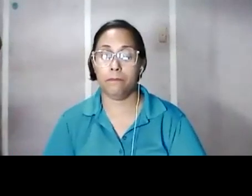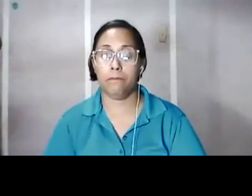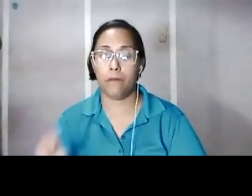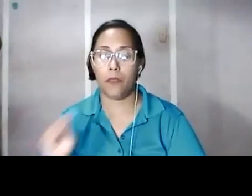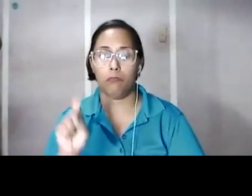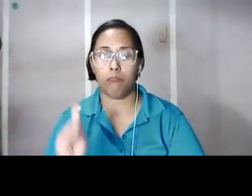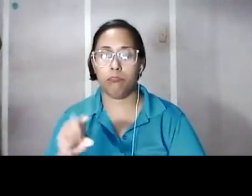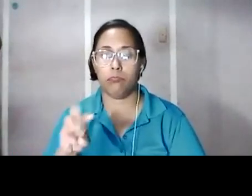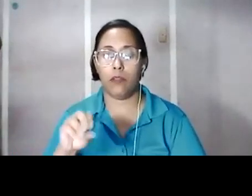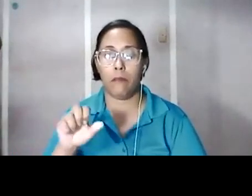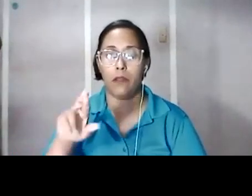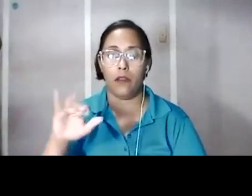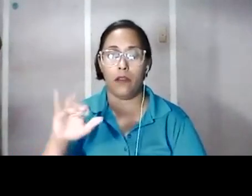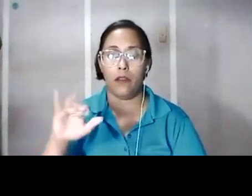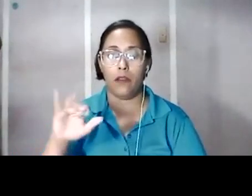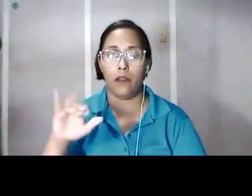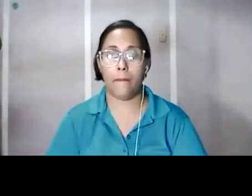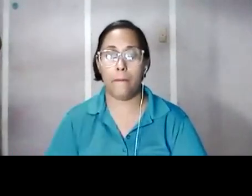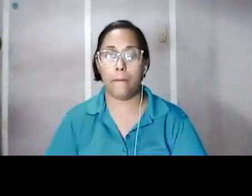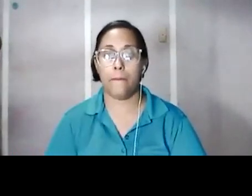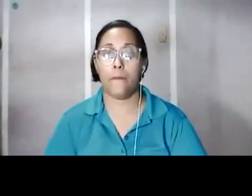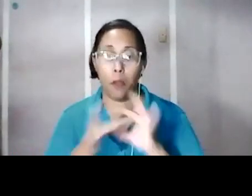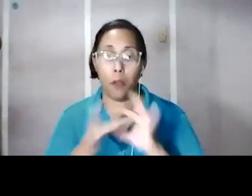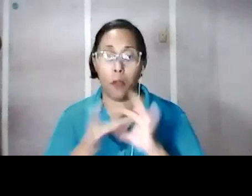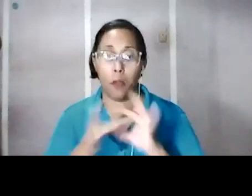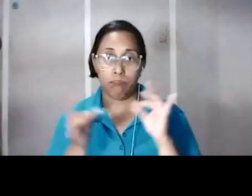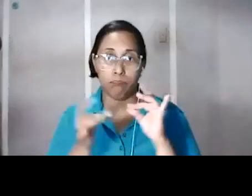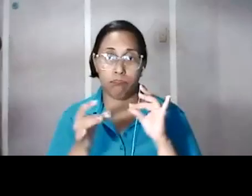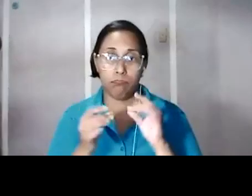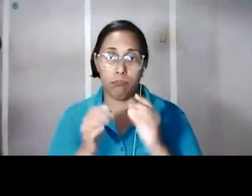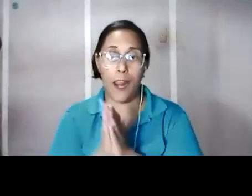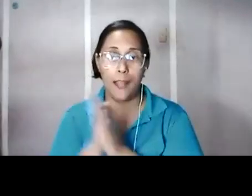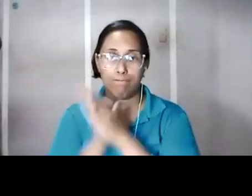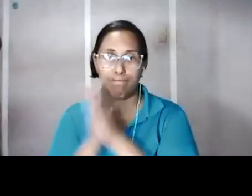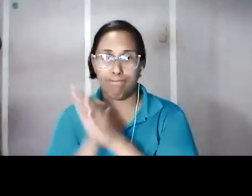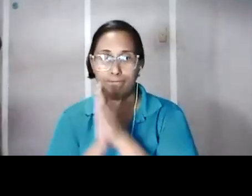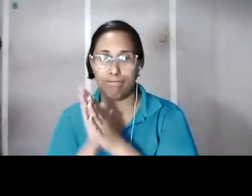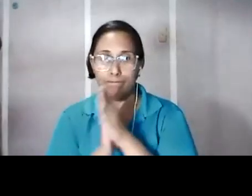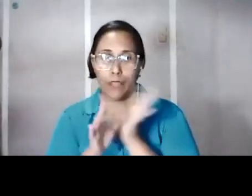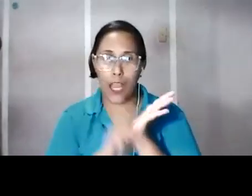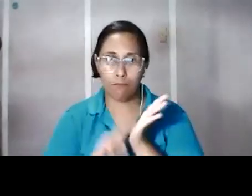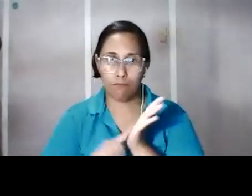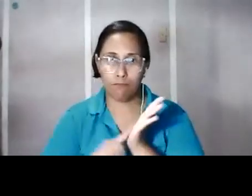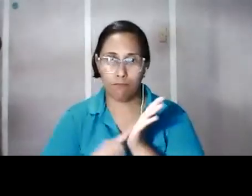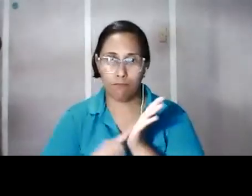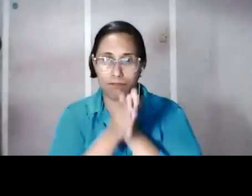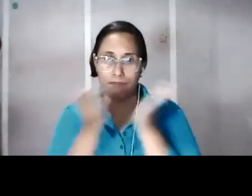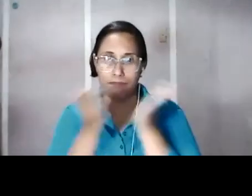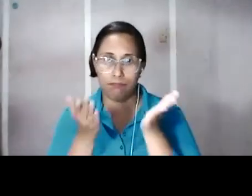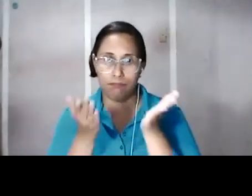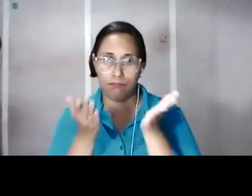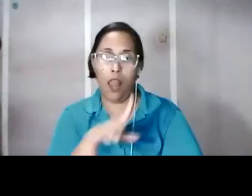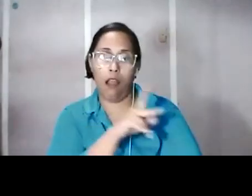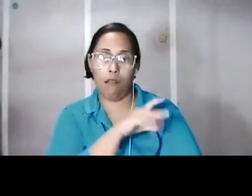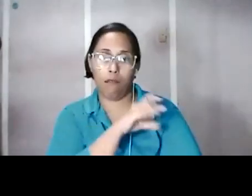Pregunta María del Carmen Baerga, comenta, perdón. Sería bien interesante revisar los libros de novedades de la policía durante